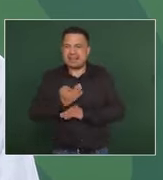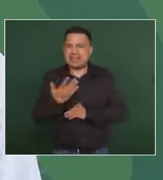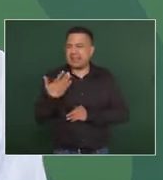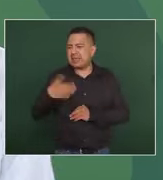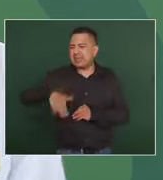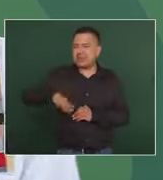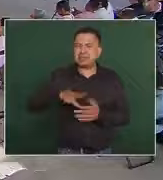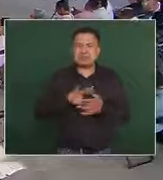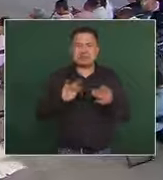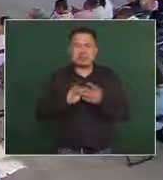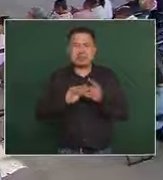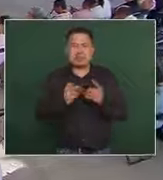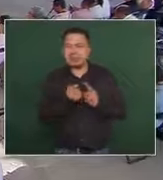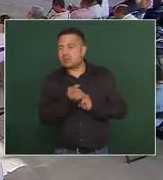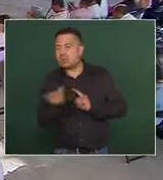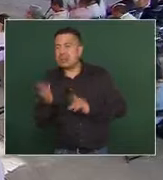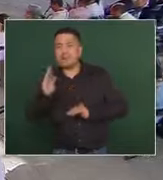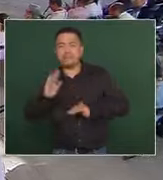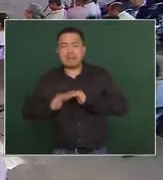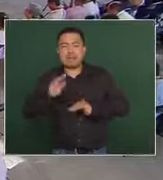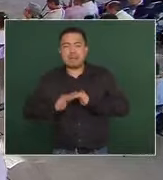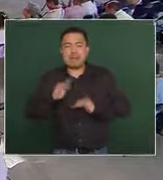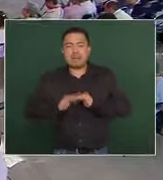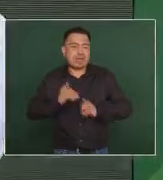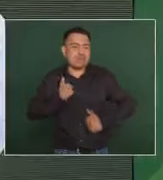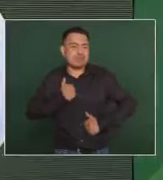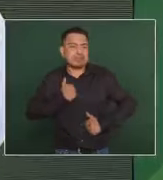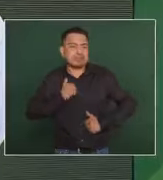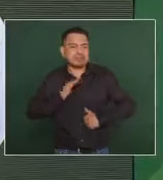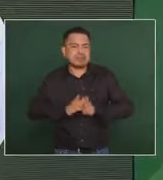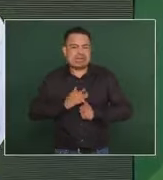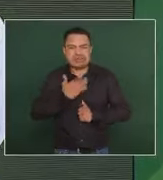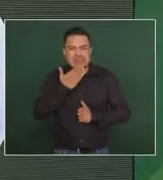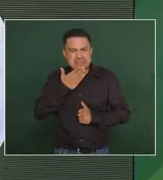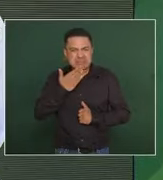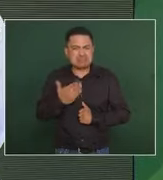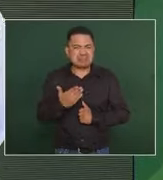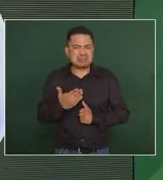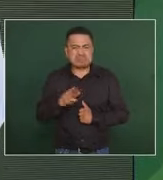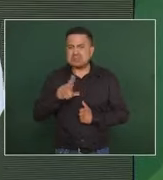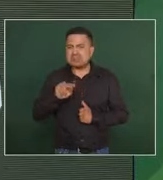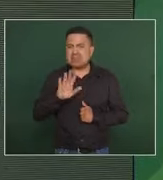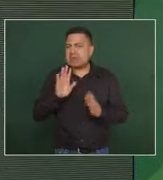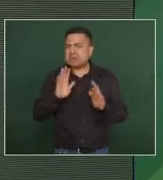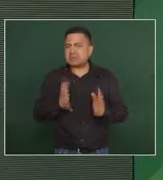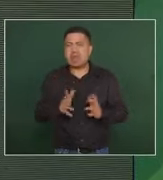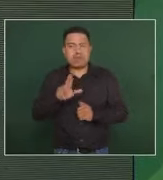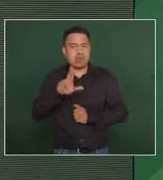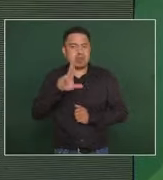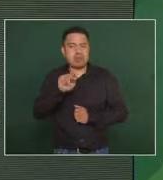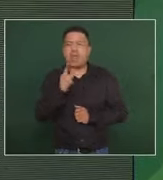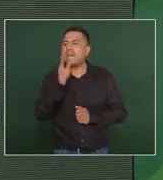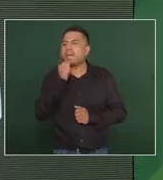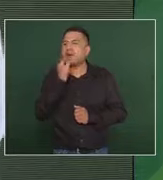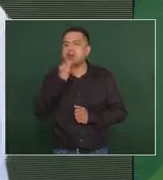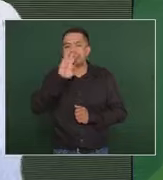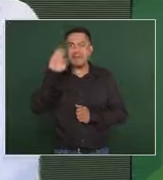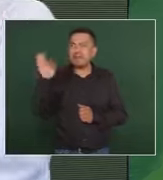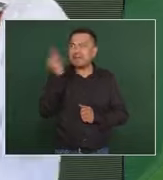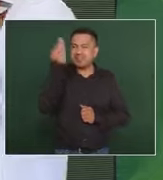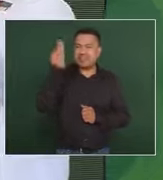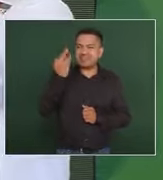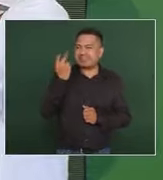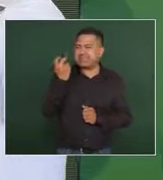no solo son muchísimos más elementos, más disciplinados, ya no es la Policía Federal esa